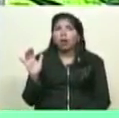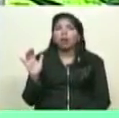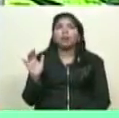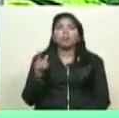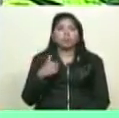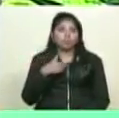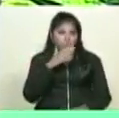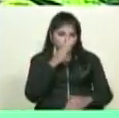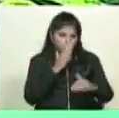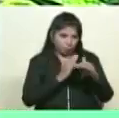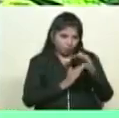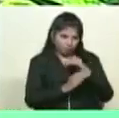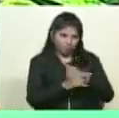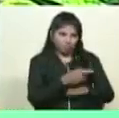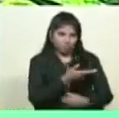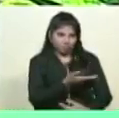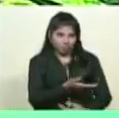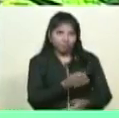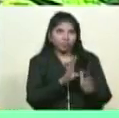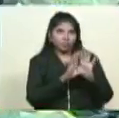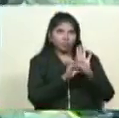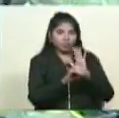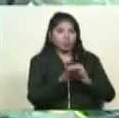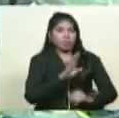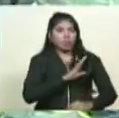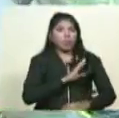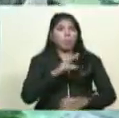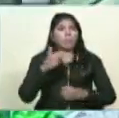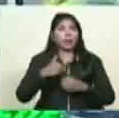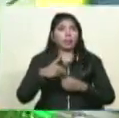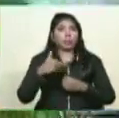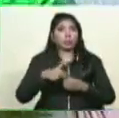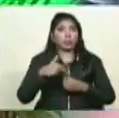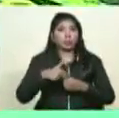Humildemente, Will Rangel, constituyente petrolero.